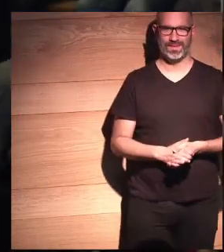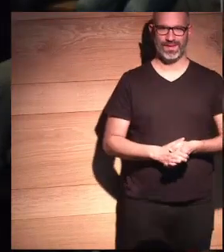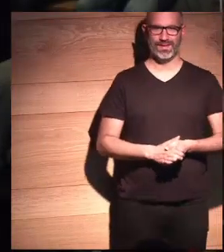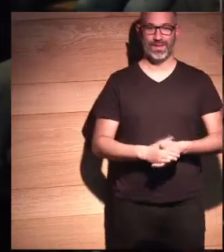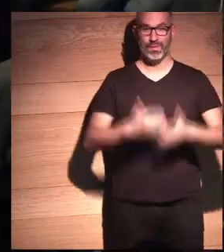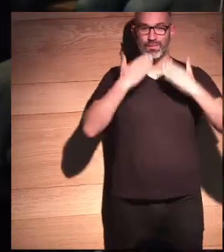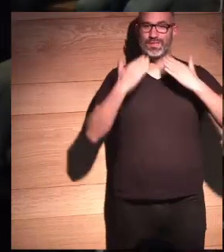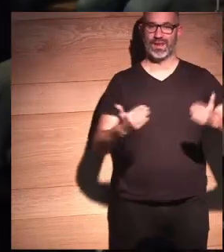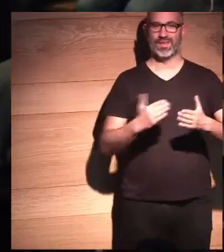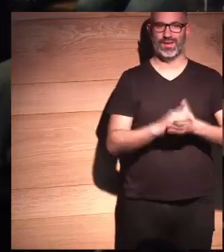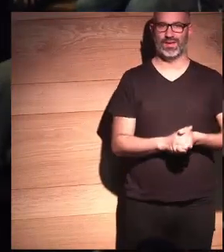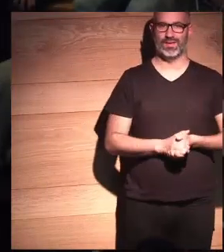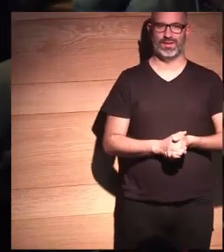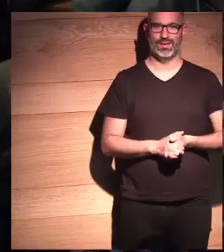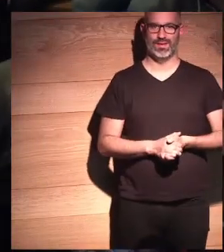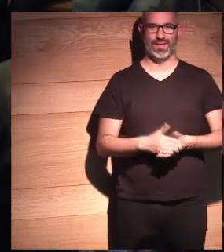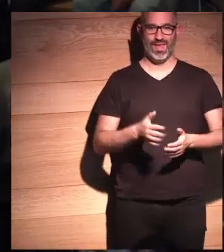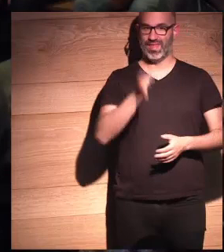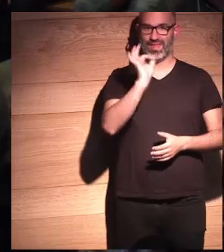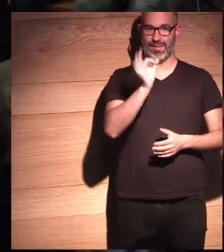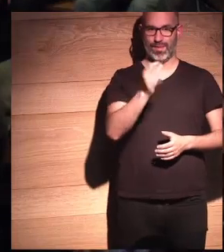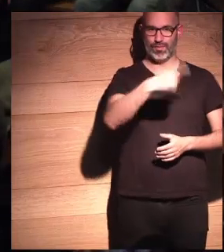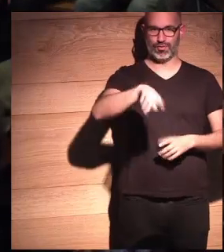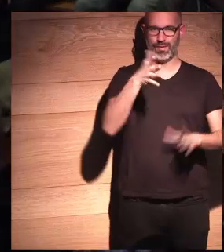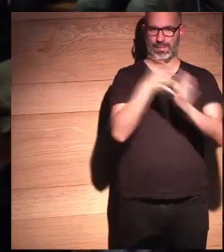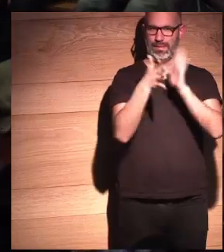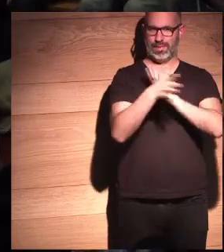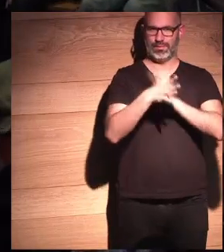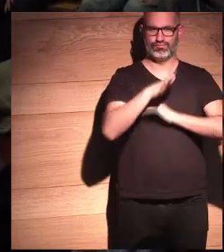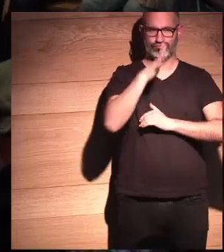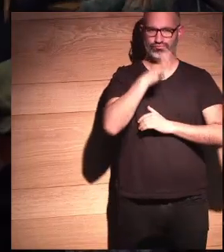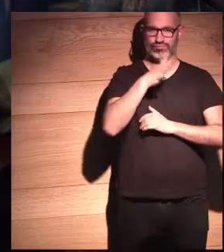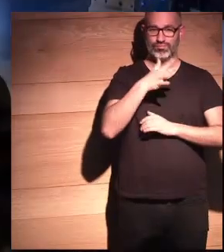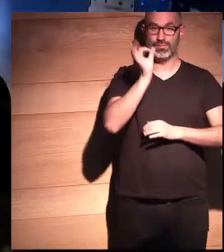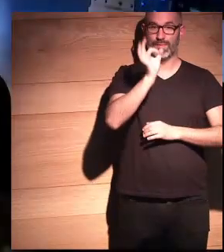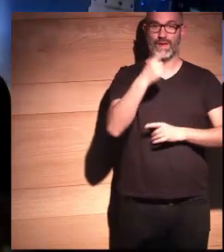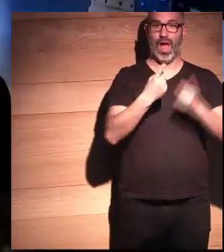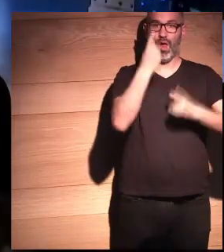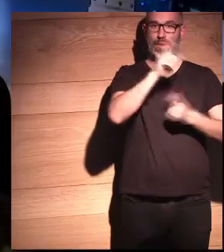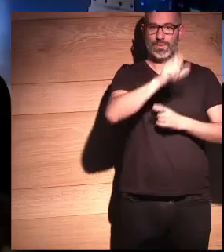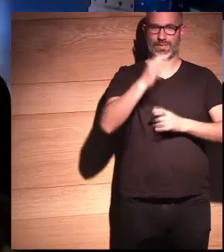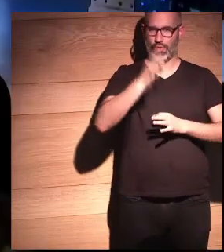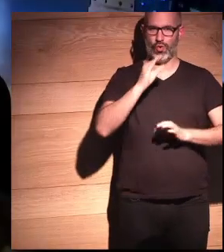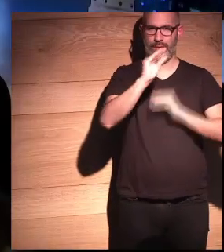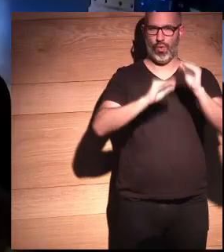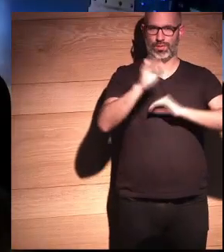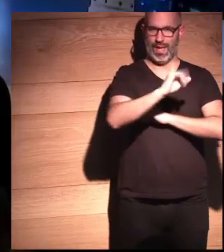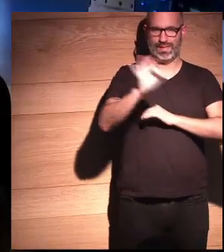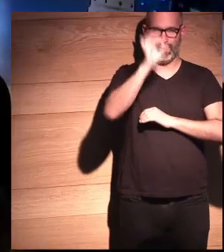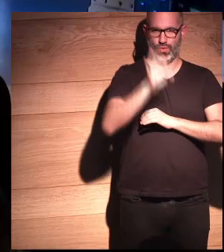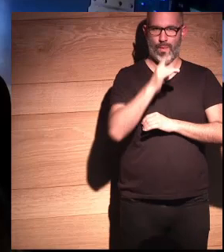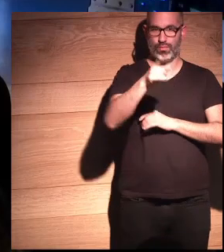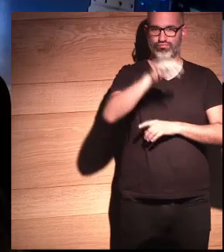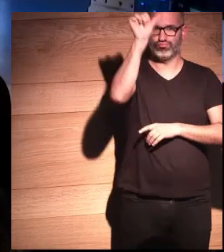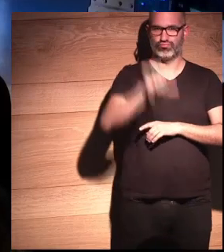Muchísimas gracias. De verdad que lo habéis explicado fenomenal, y creo que aún así habrá gente que tenga preguntas, porque es